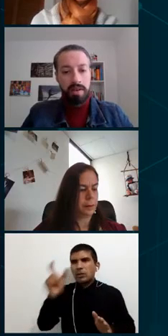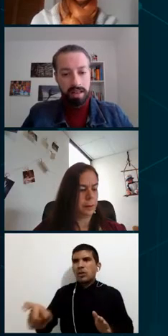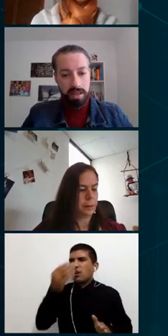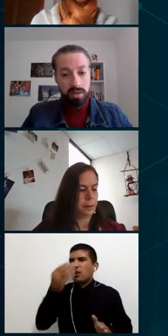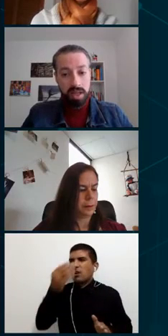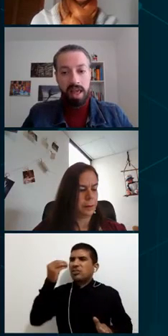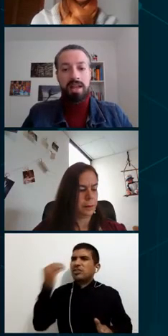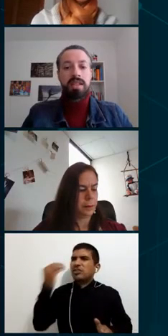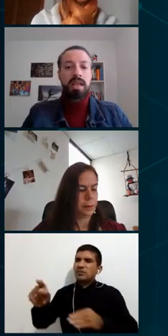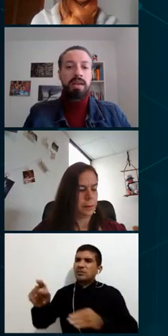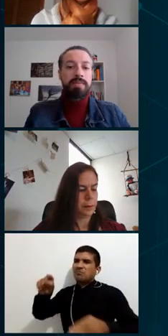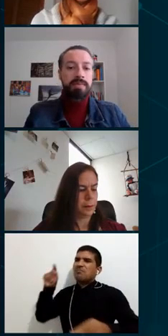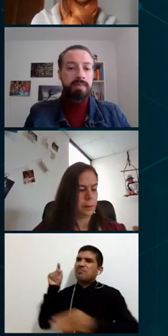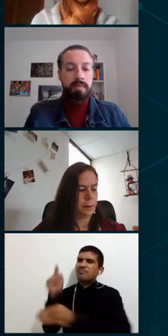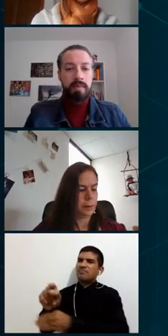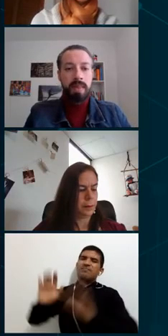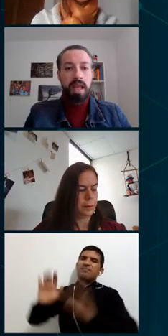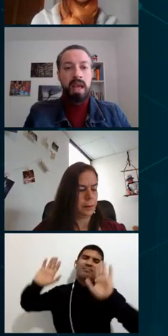compañeros frente a sus ideas